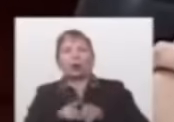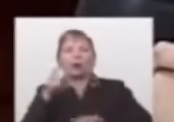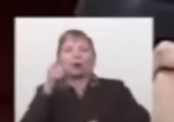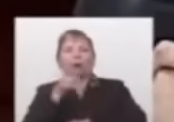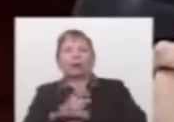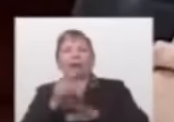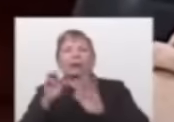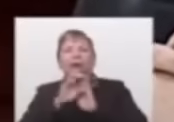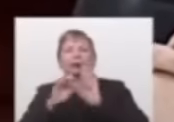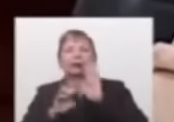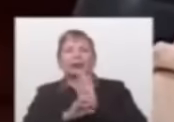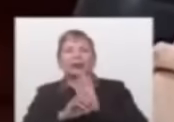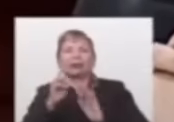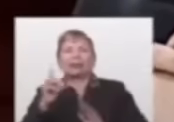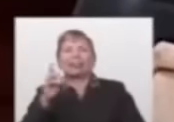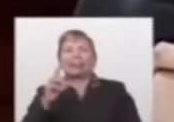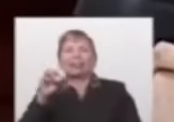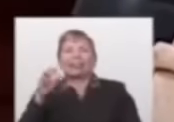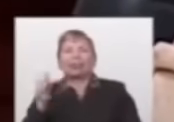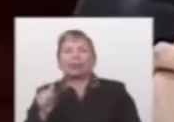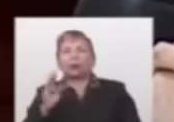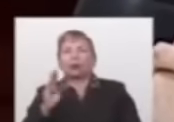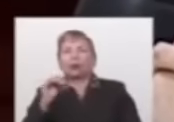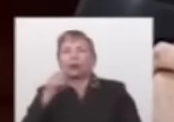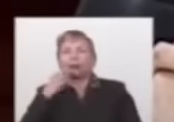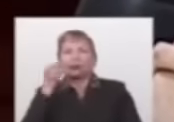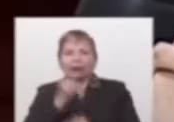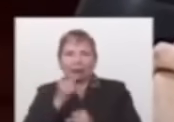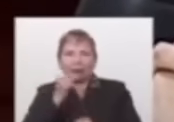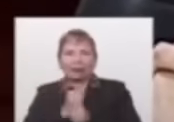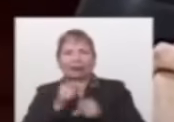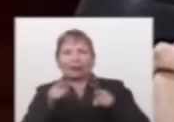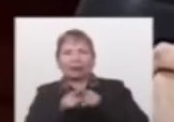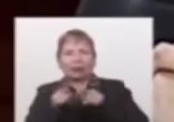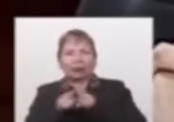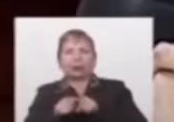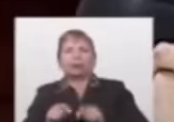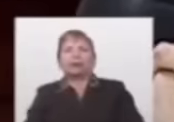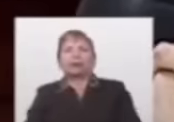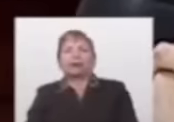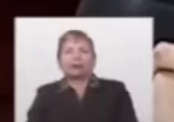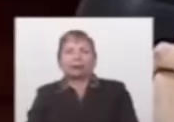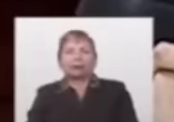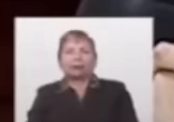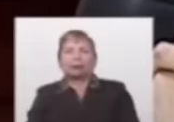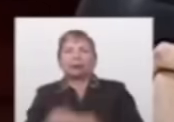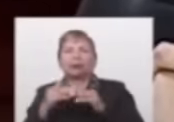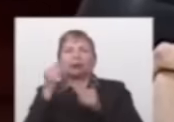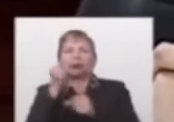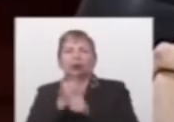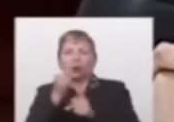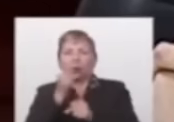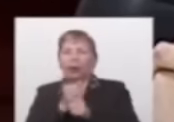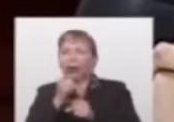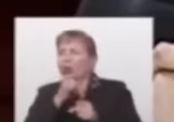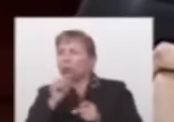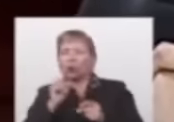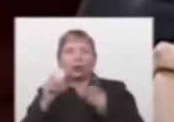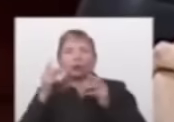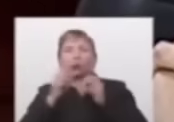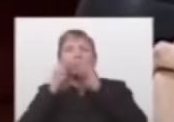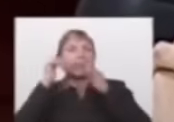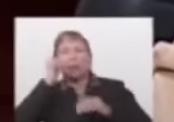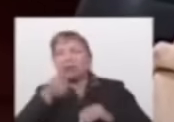denuncia constitucional de Dina Boluarte, se trabajó de la misma manera. Es un trabajo que no es de un día